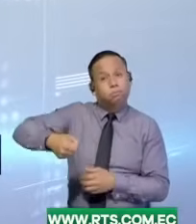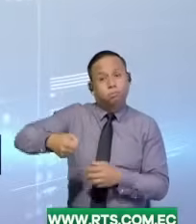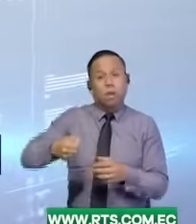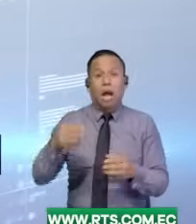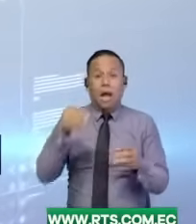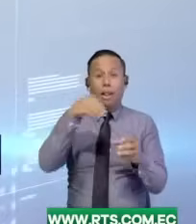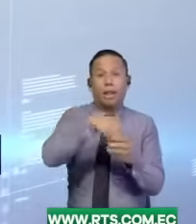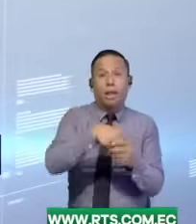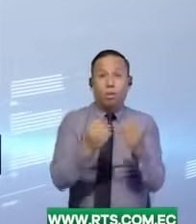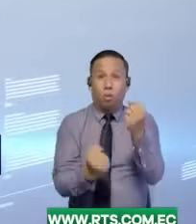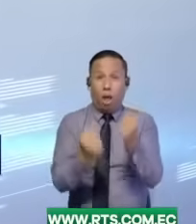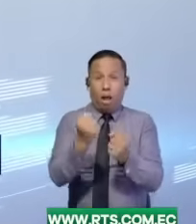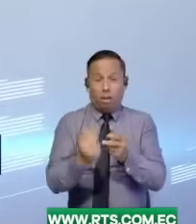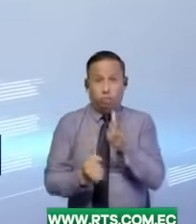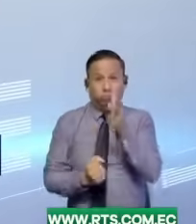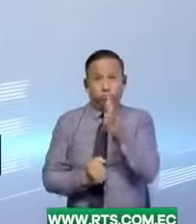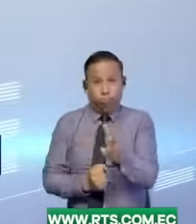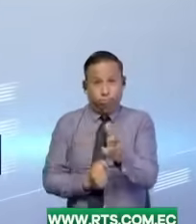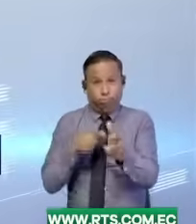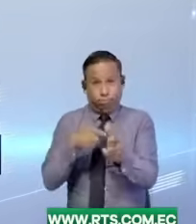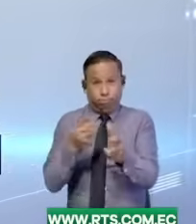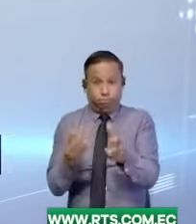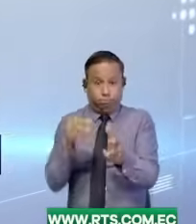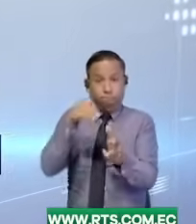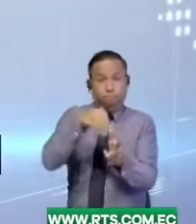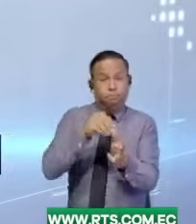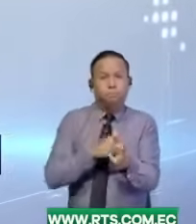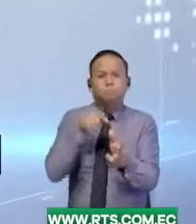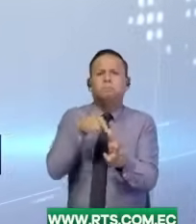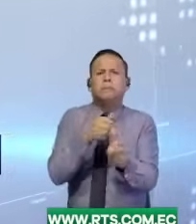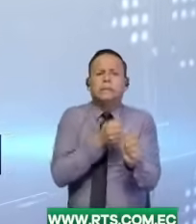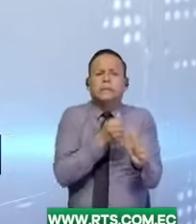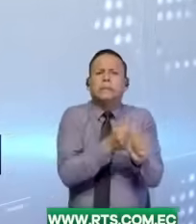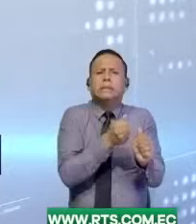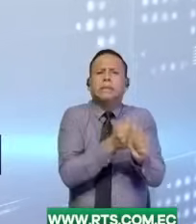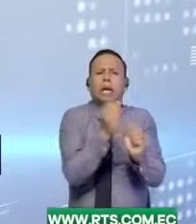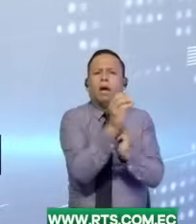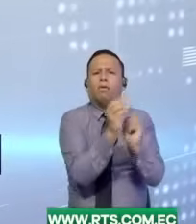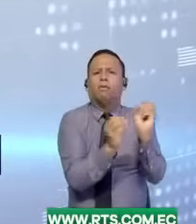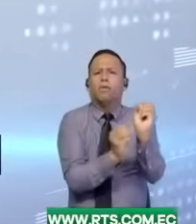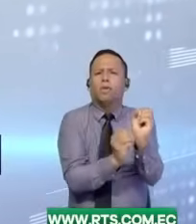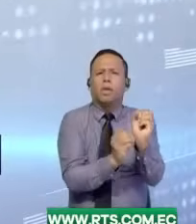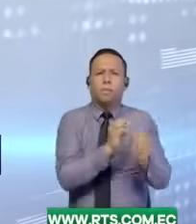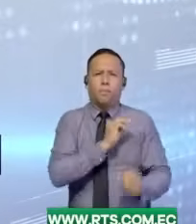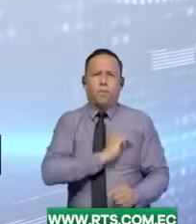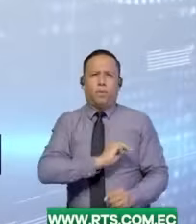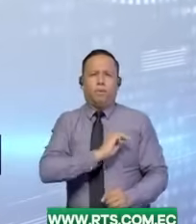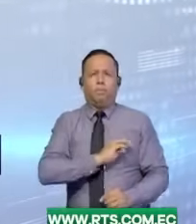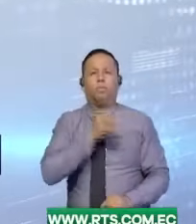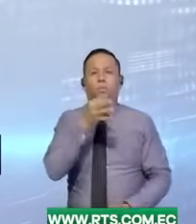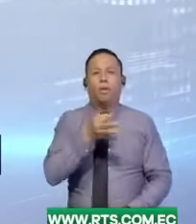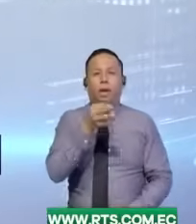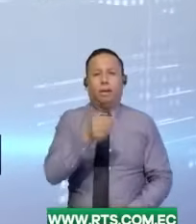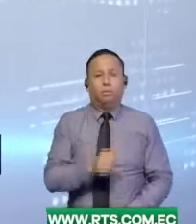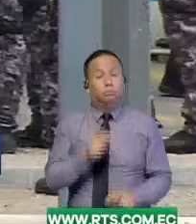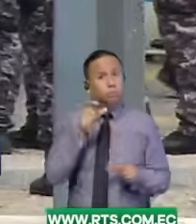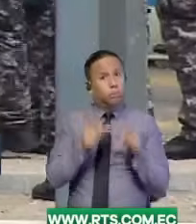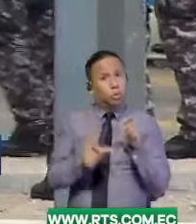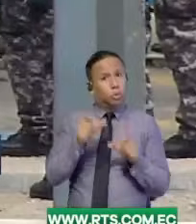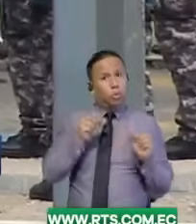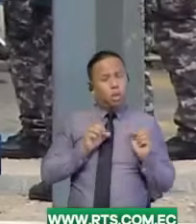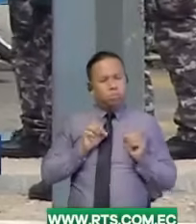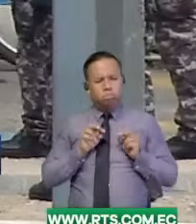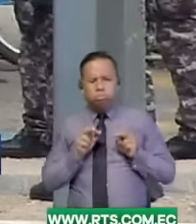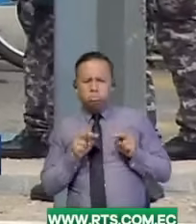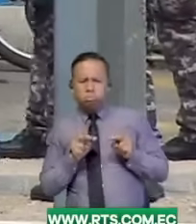de ese automóvil, que se encontraba estacionado a pocos metros del municipio de Durán. Varias personas se percataron del humo